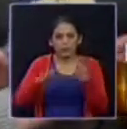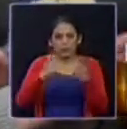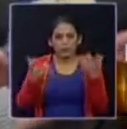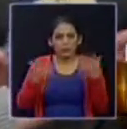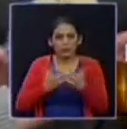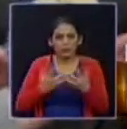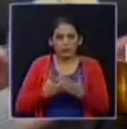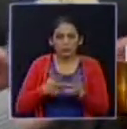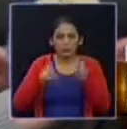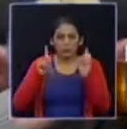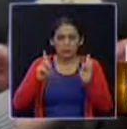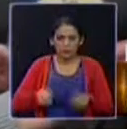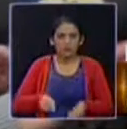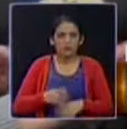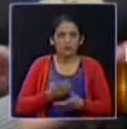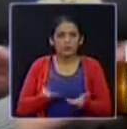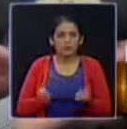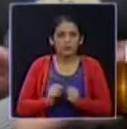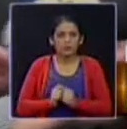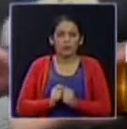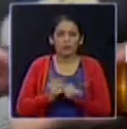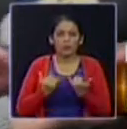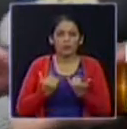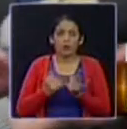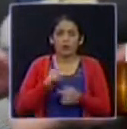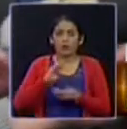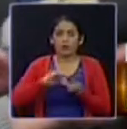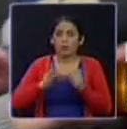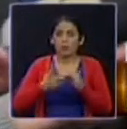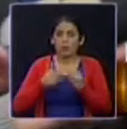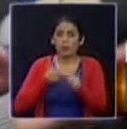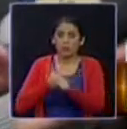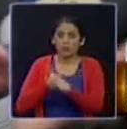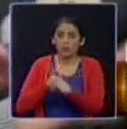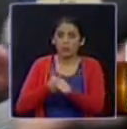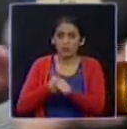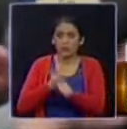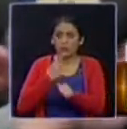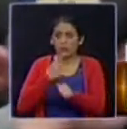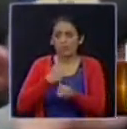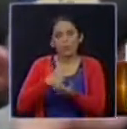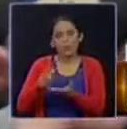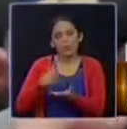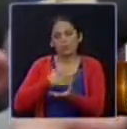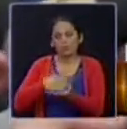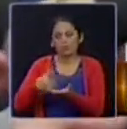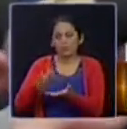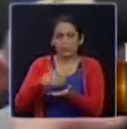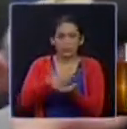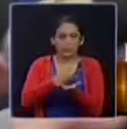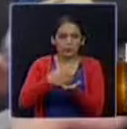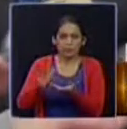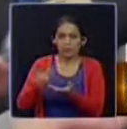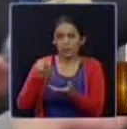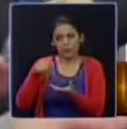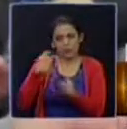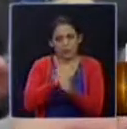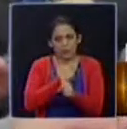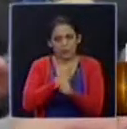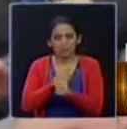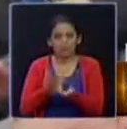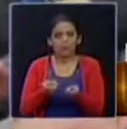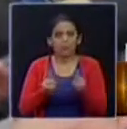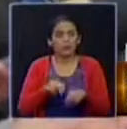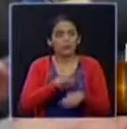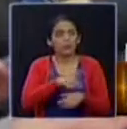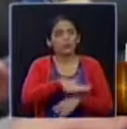de servidumbres y desalojos que han enfrentado las comunidades. No hubo un desalojo violento en Nankins, en Fruta del Norte también hay desalojos de